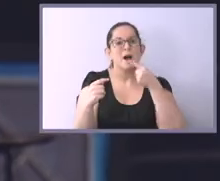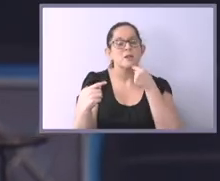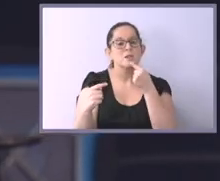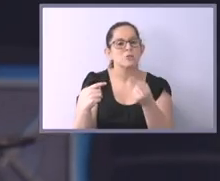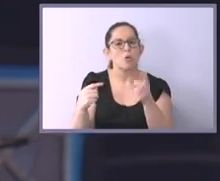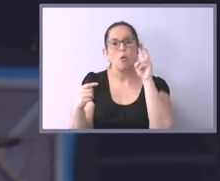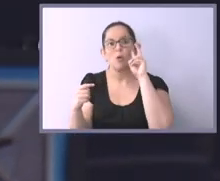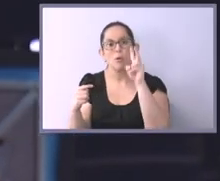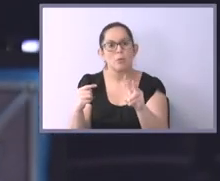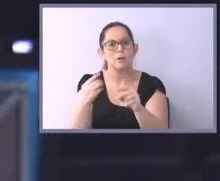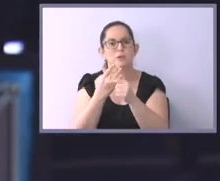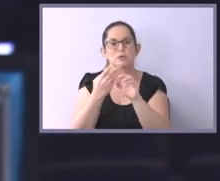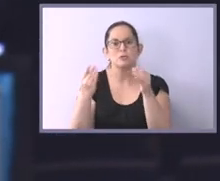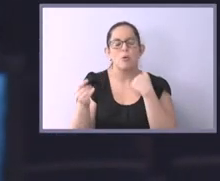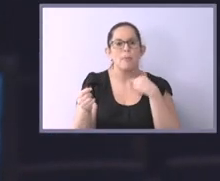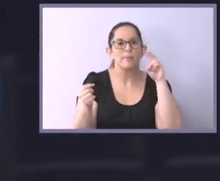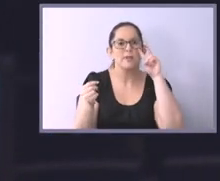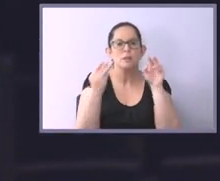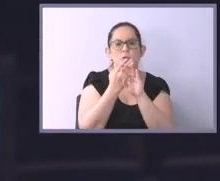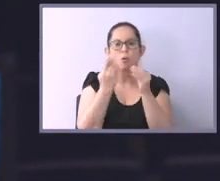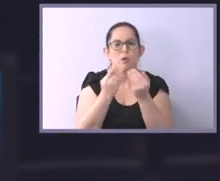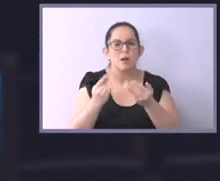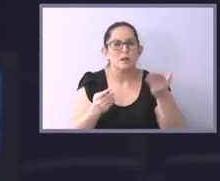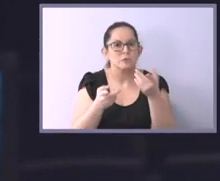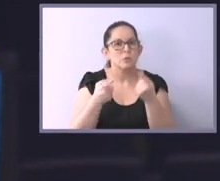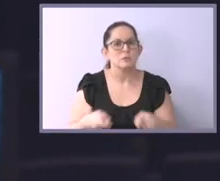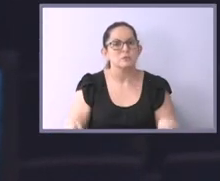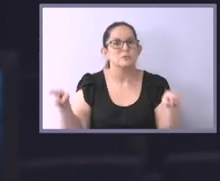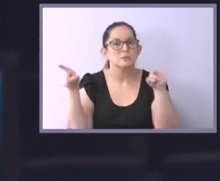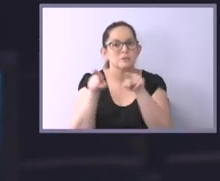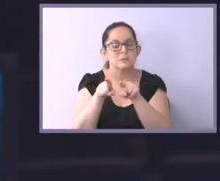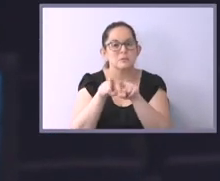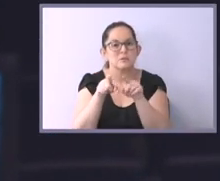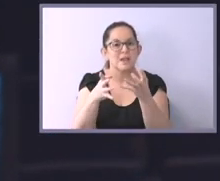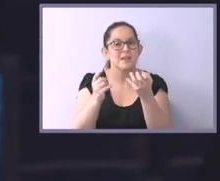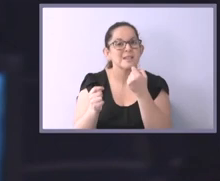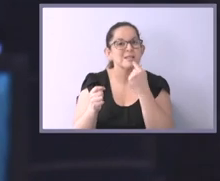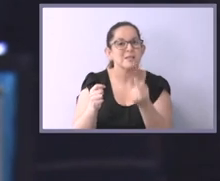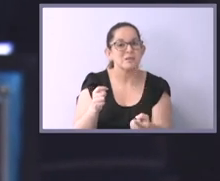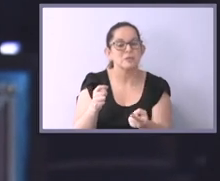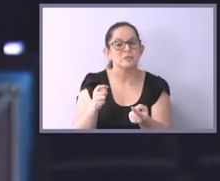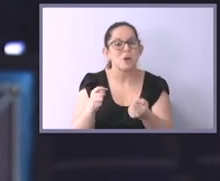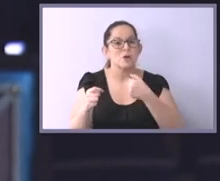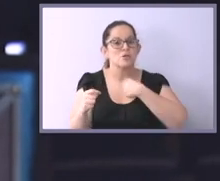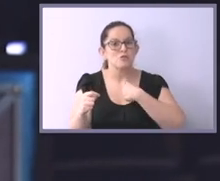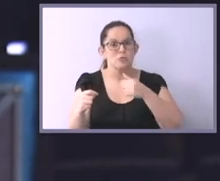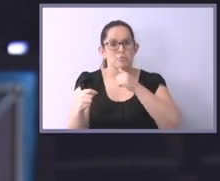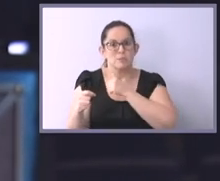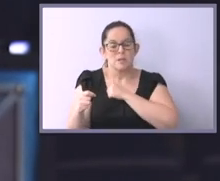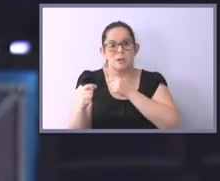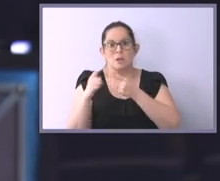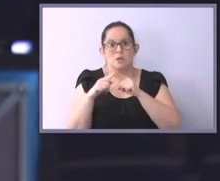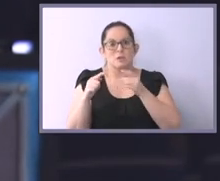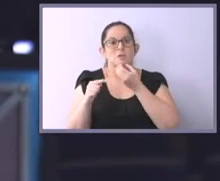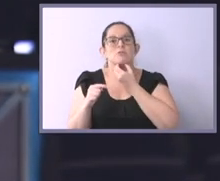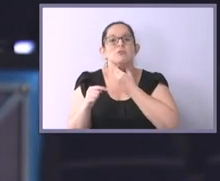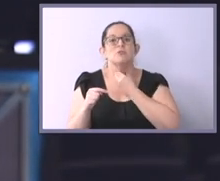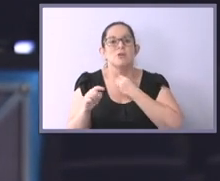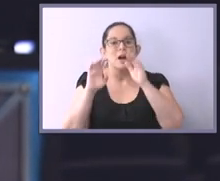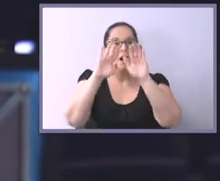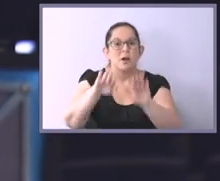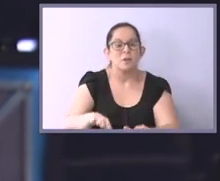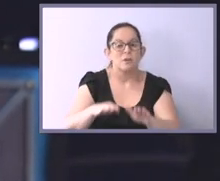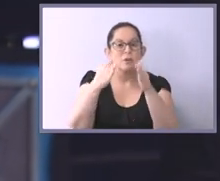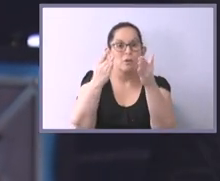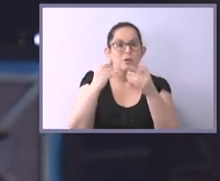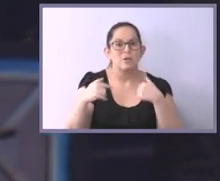que estaba ahí, yo que vi todas las cosas que estaban sucediendo, hey, quiero decirte algo, yo mismo me dieron unos deseos de adorar, hasta iba a adorar